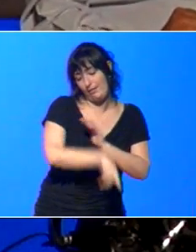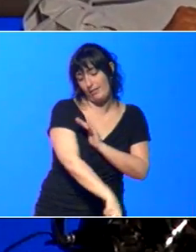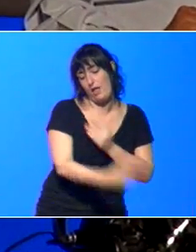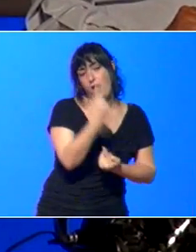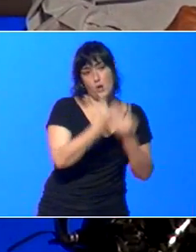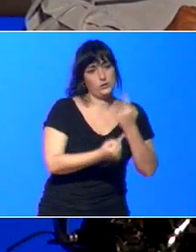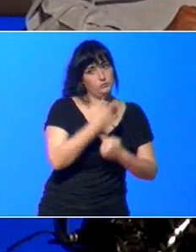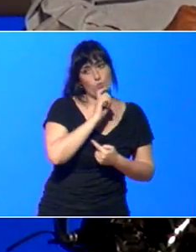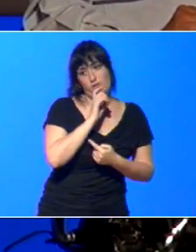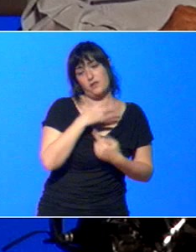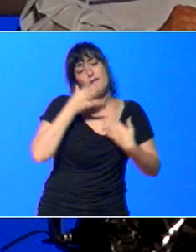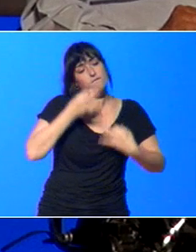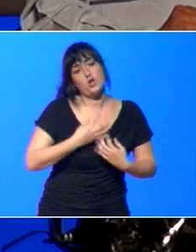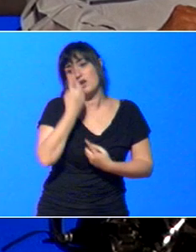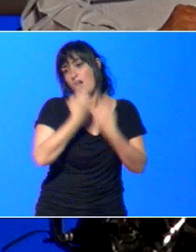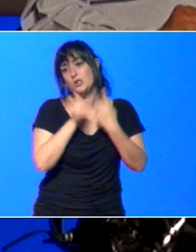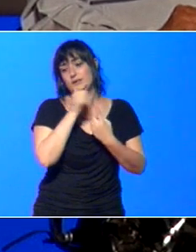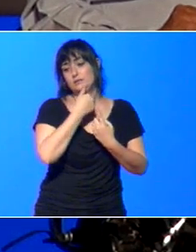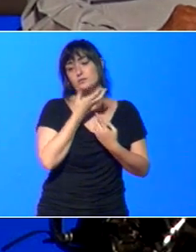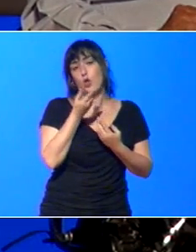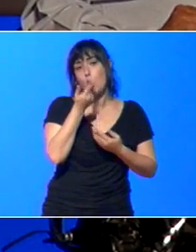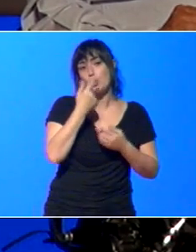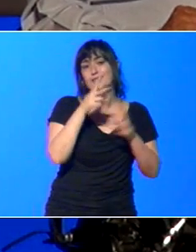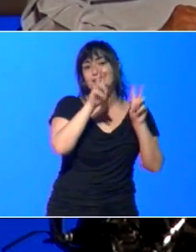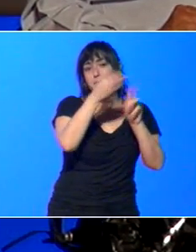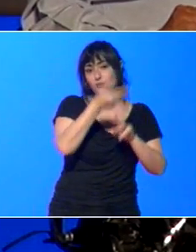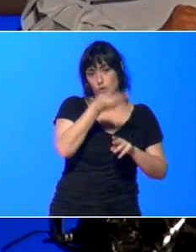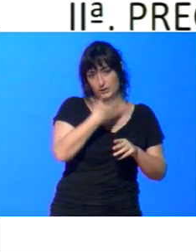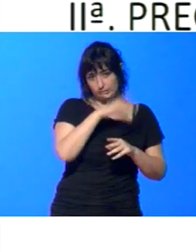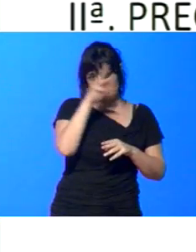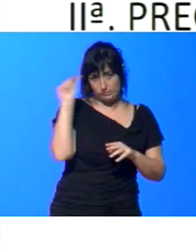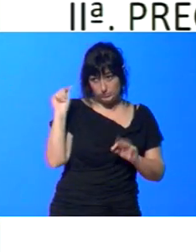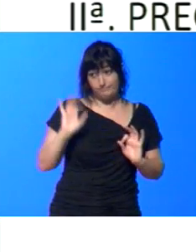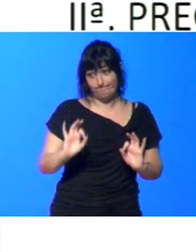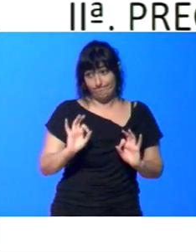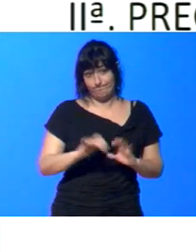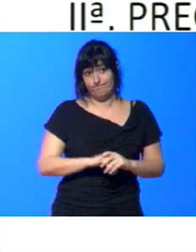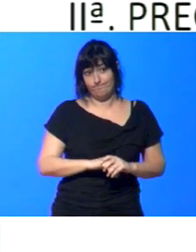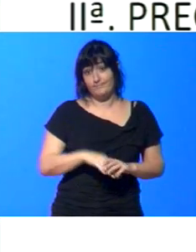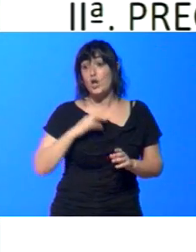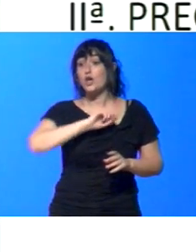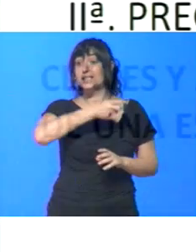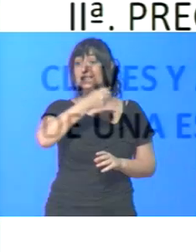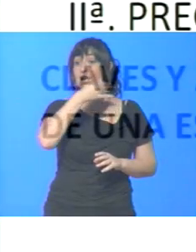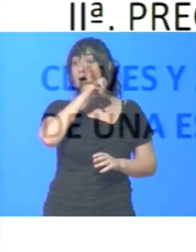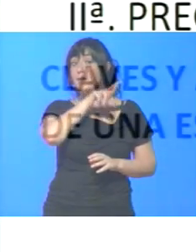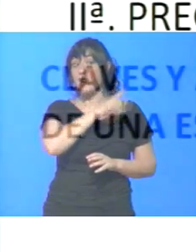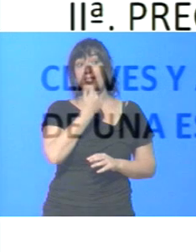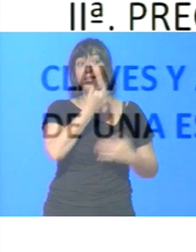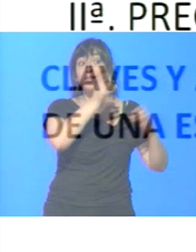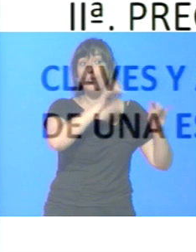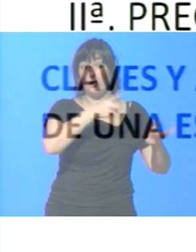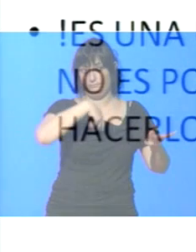seguramente algunas claves importantes. Por lo que ha dicho Xavier, yo estoy seguro